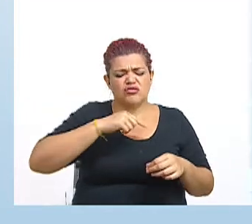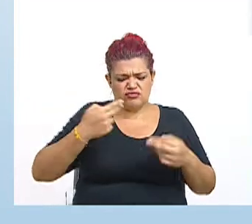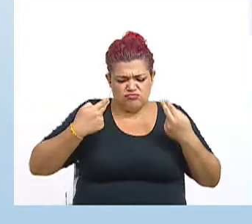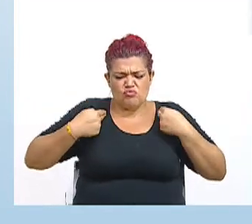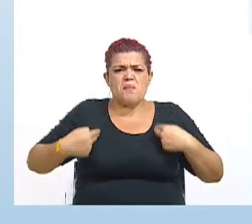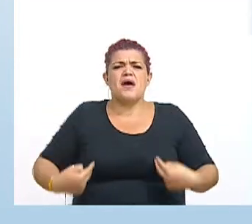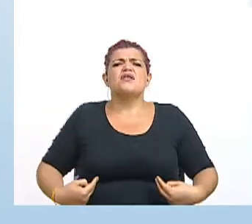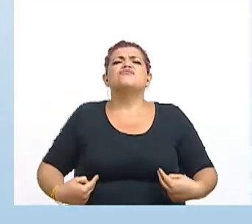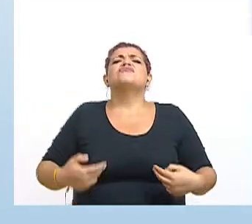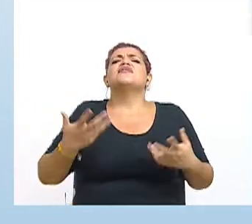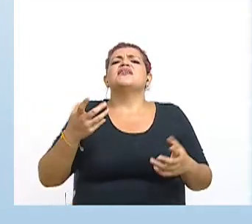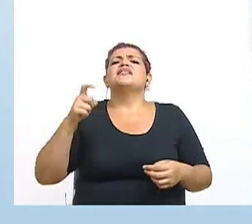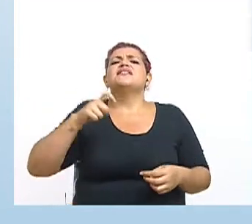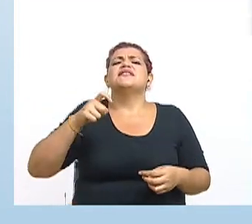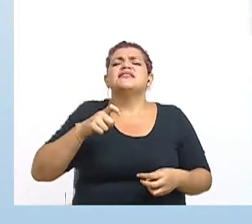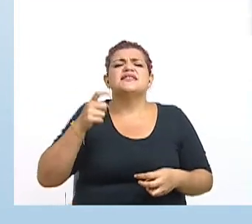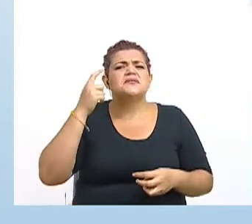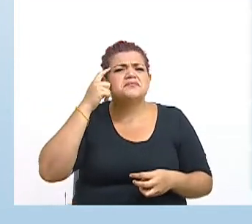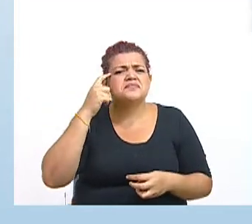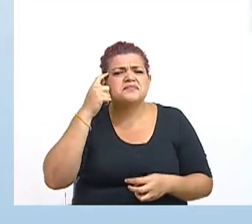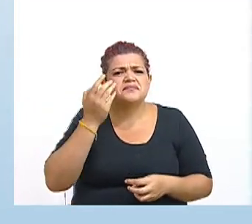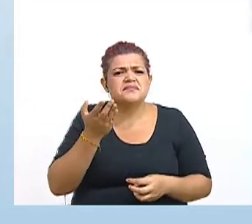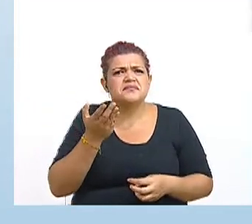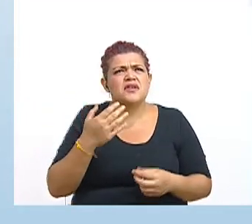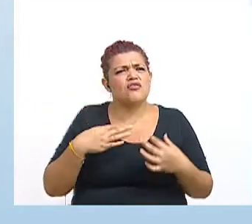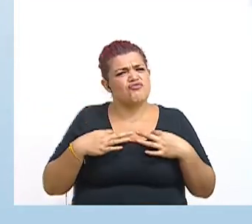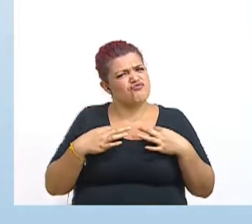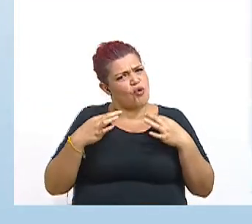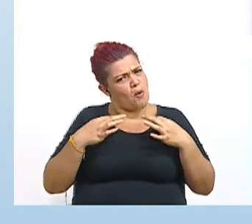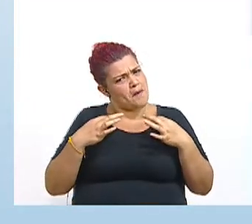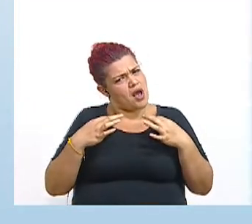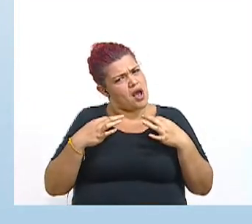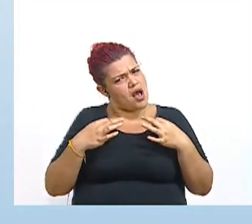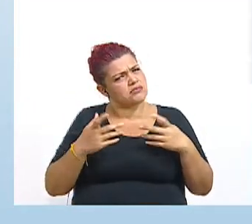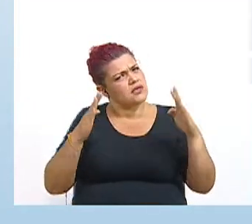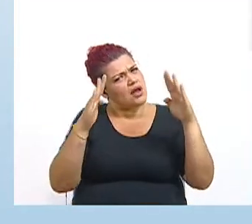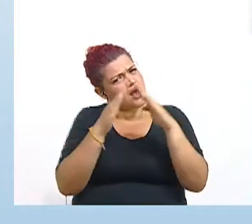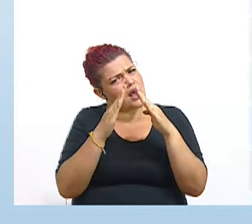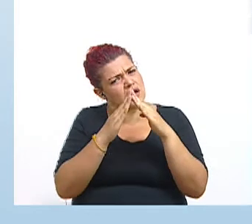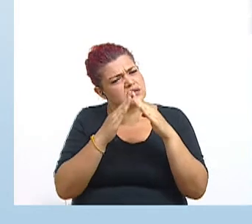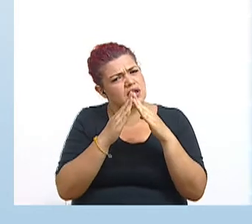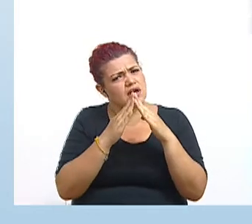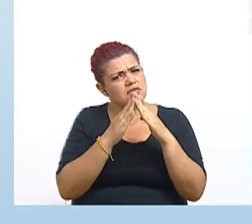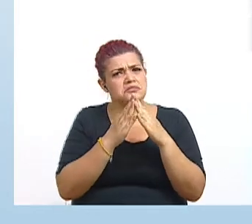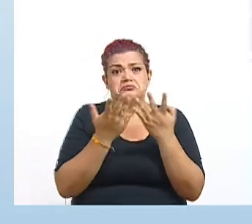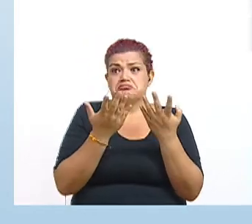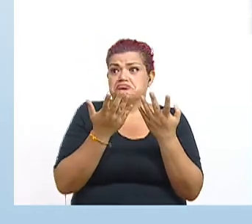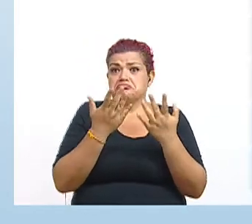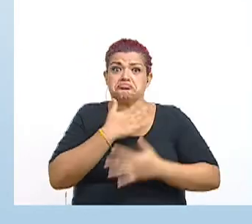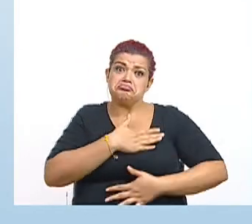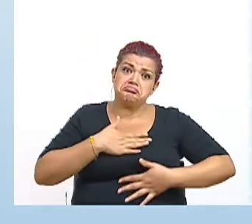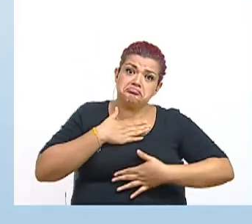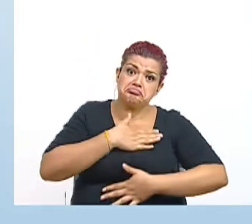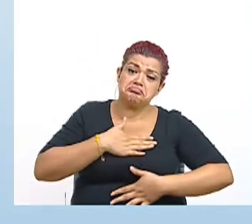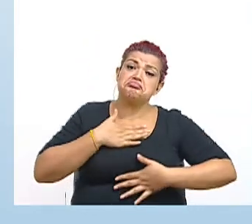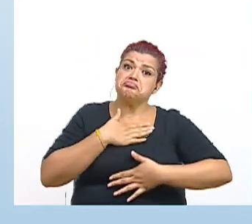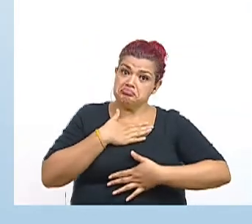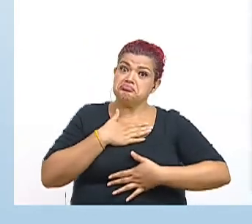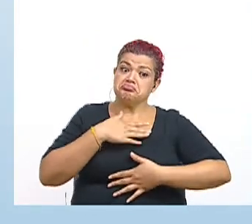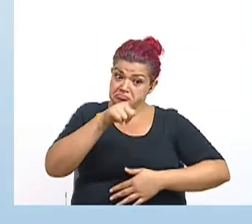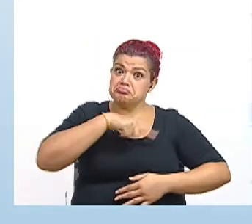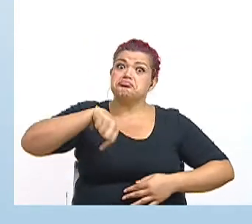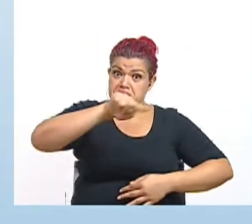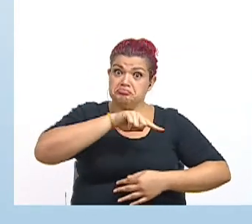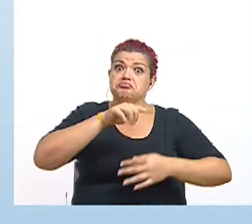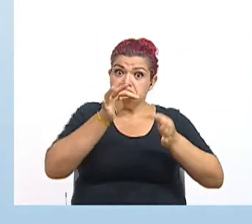seres humanos? Piensa, ¿será la ropa? ¿Será la casa? ¿Será la recreación? Pues eso también es